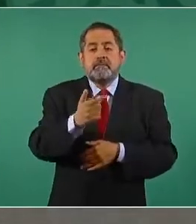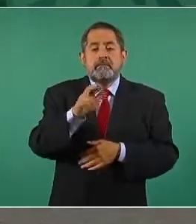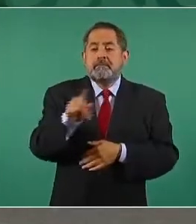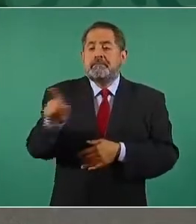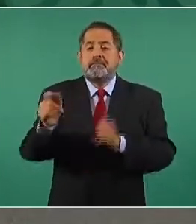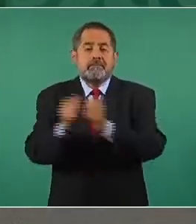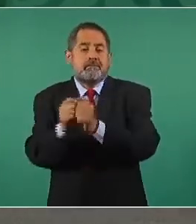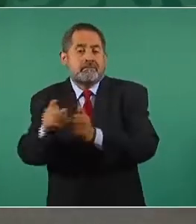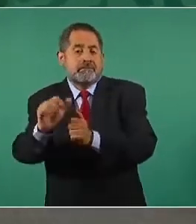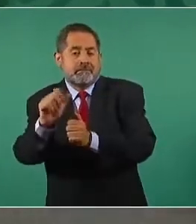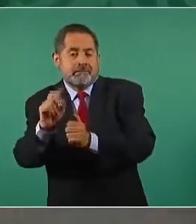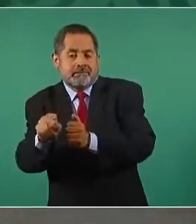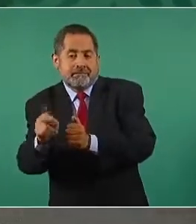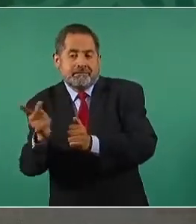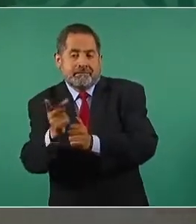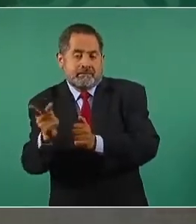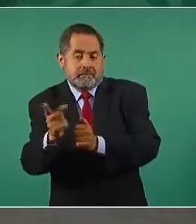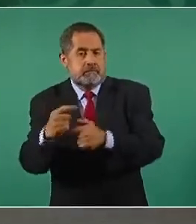también